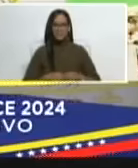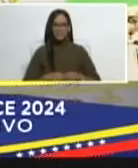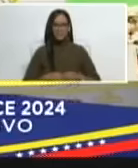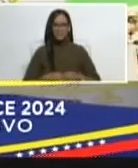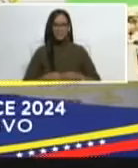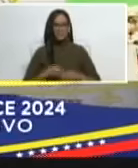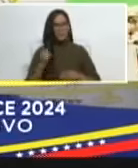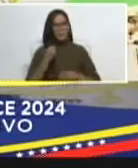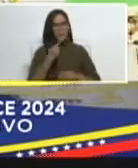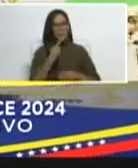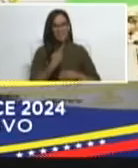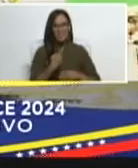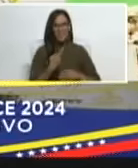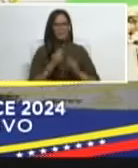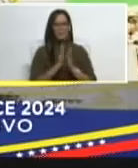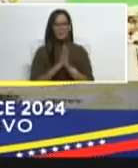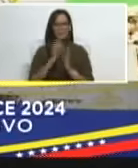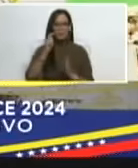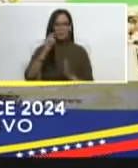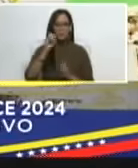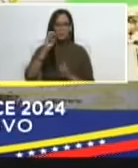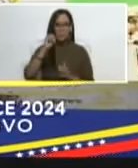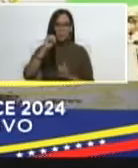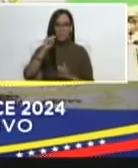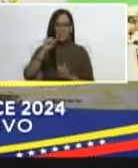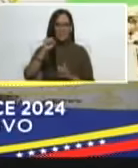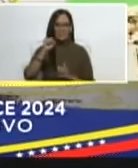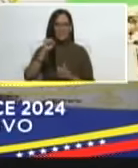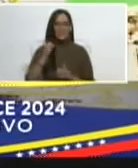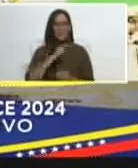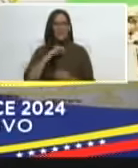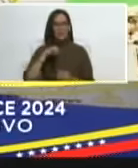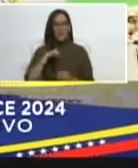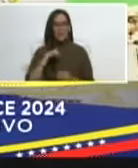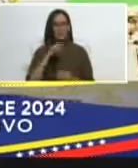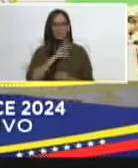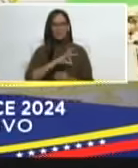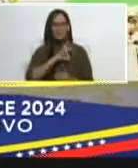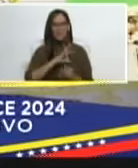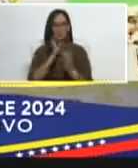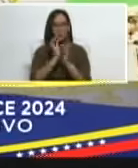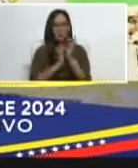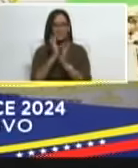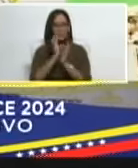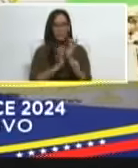Como le dijo Santo Tomás a nuestro Señor Jesucristo.